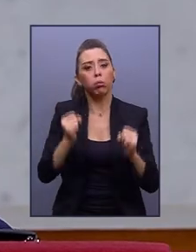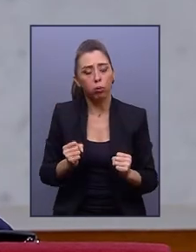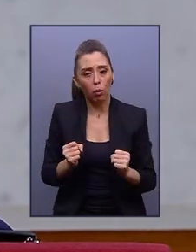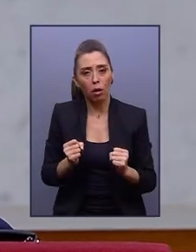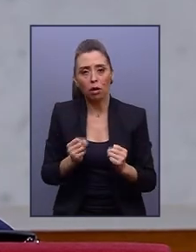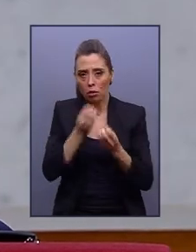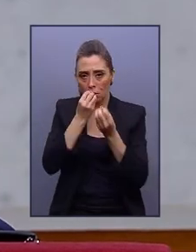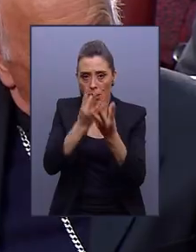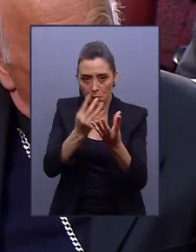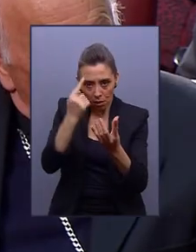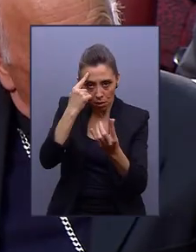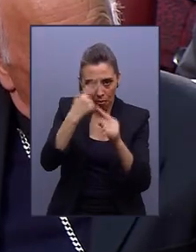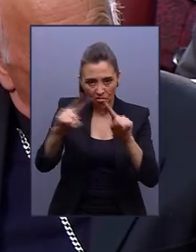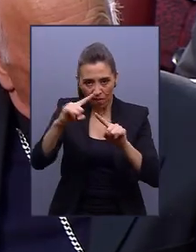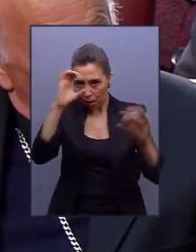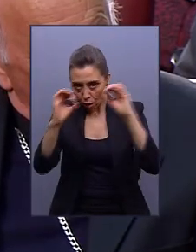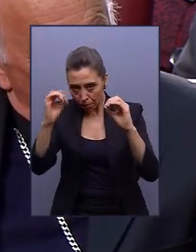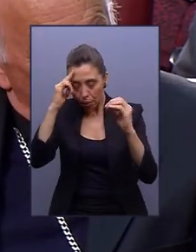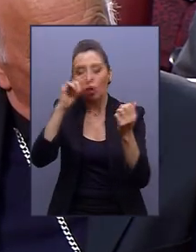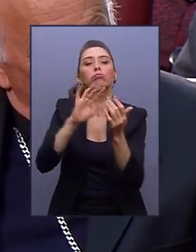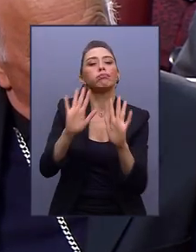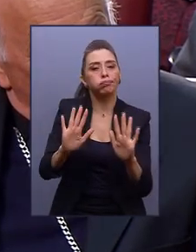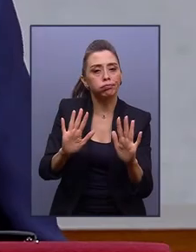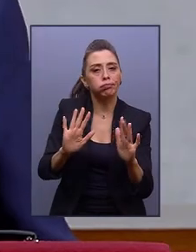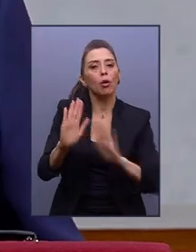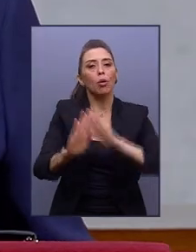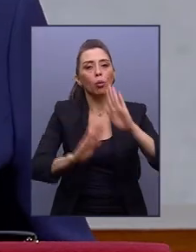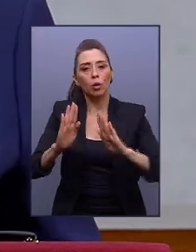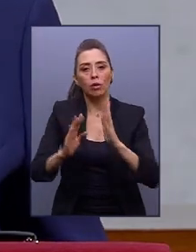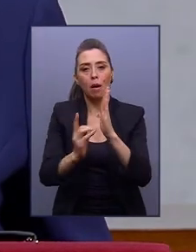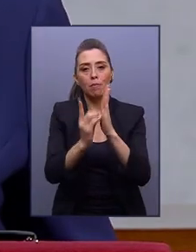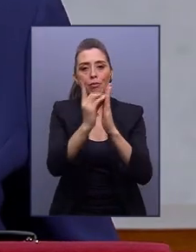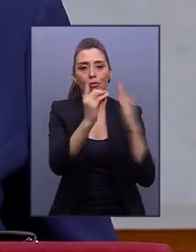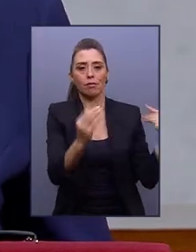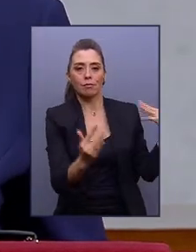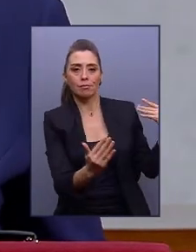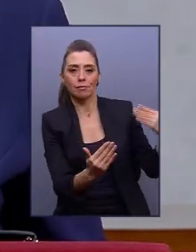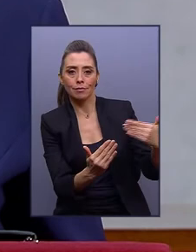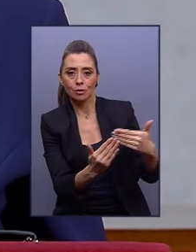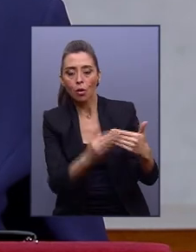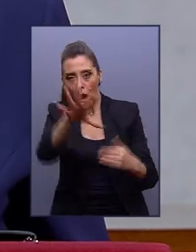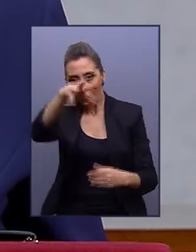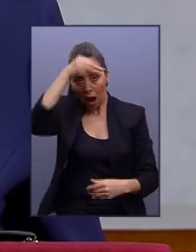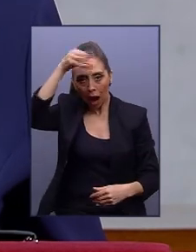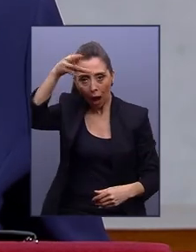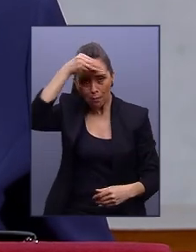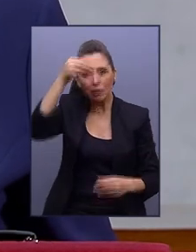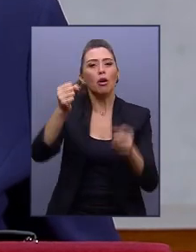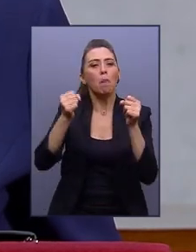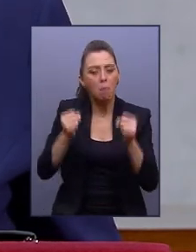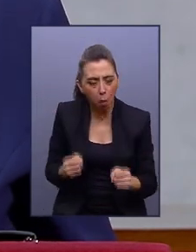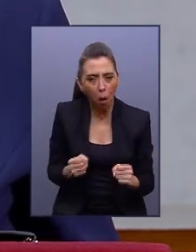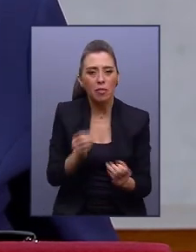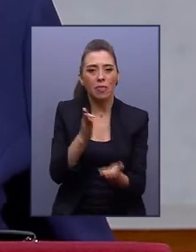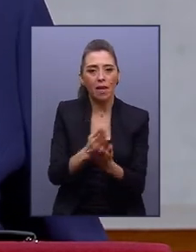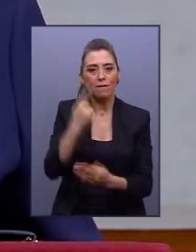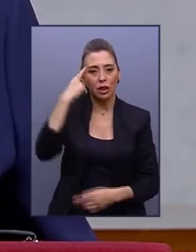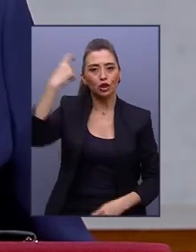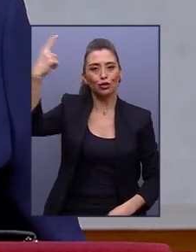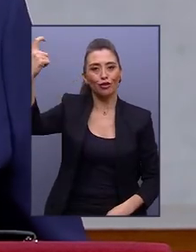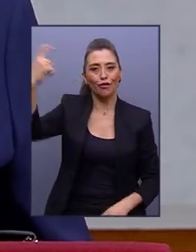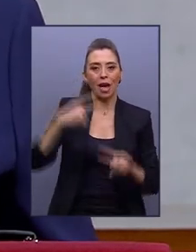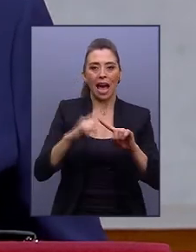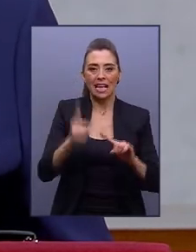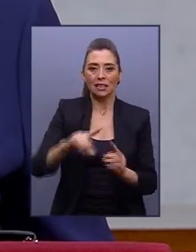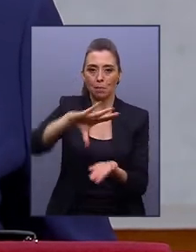de expresar y procesar sus diferencias y cuidar el progreso ganado. Hemos aprendido que podemos y debemos soñar y exigir